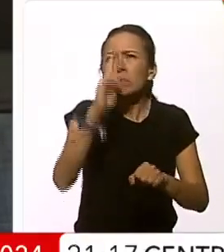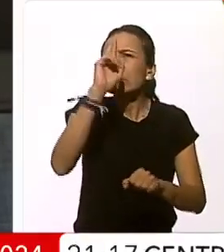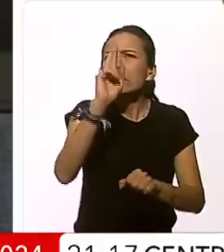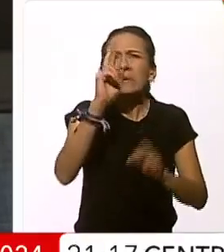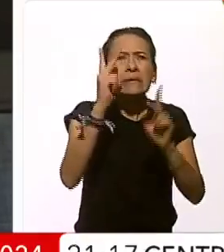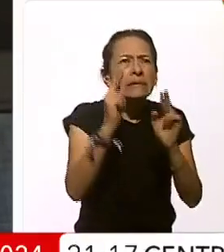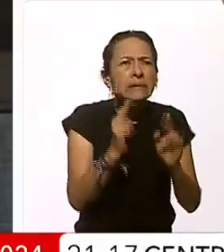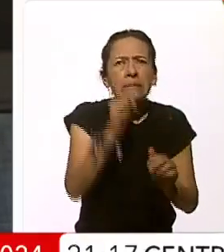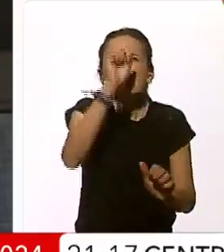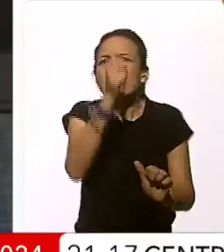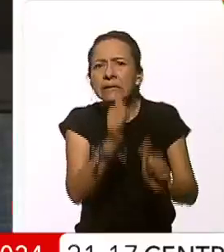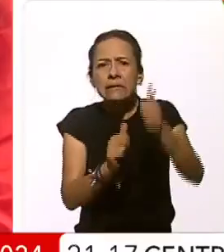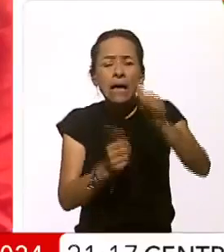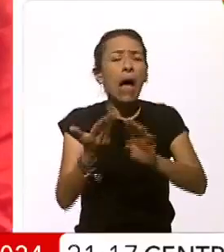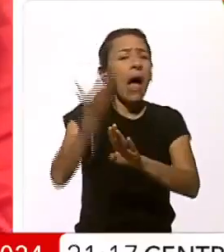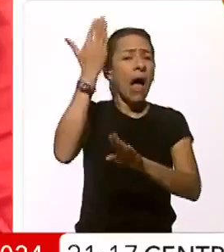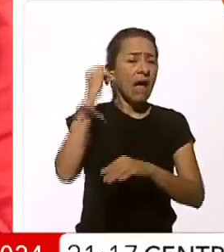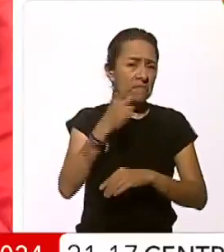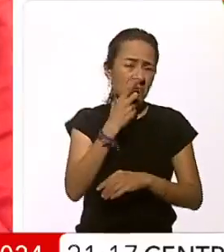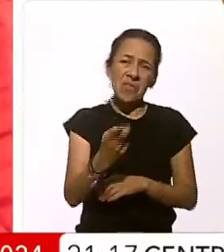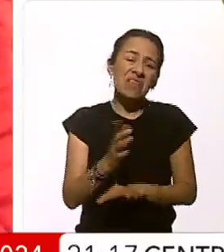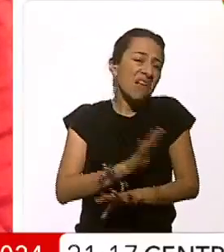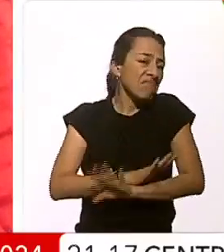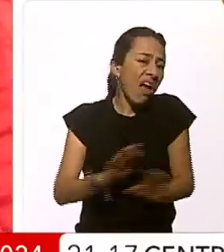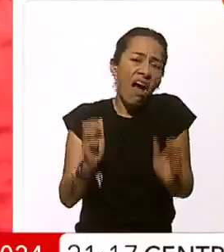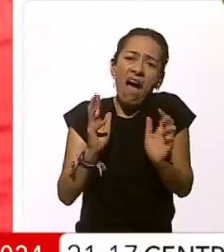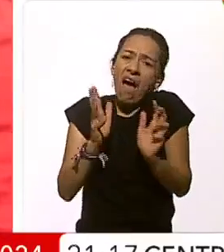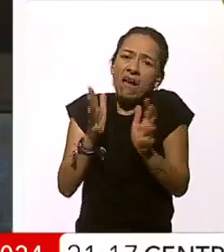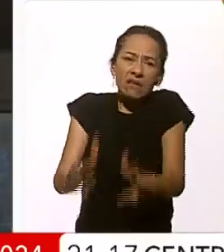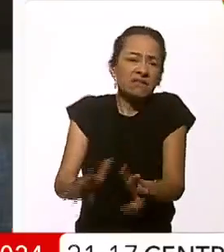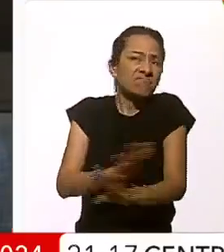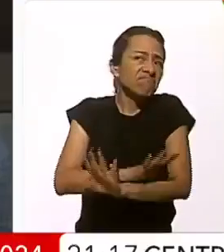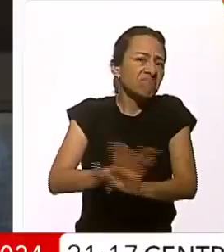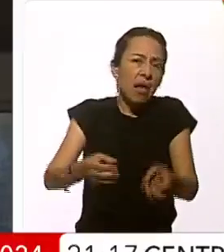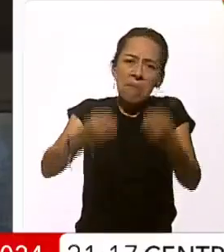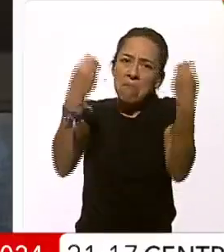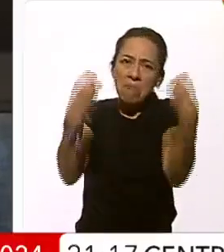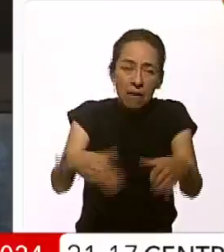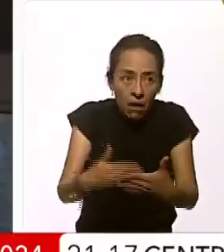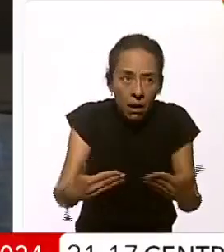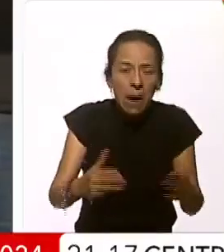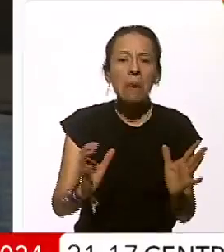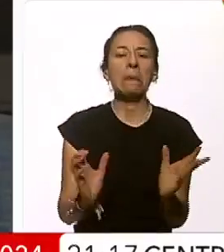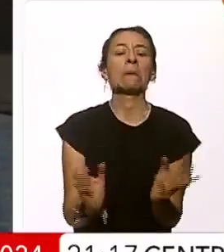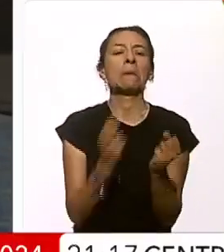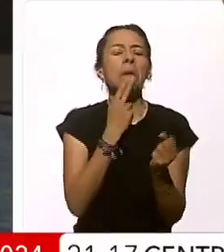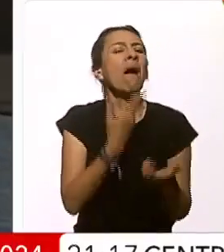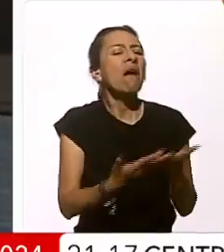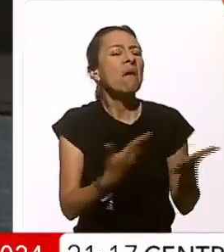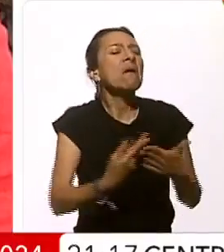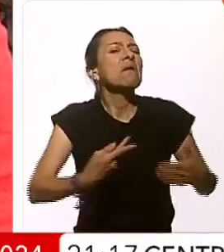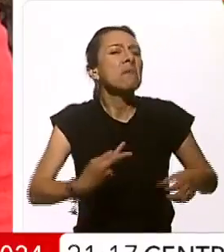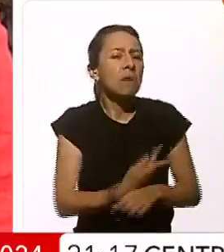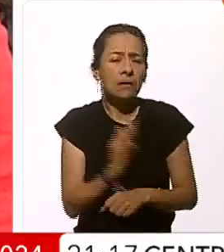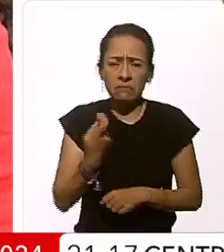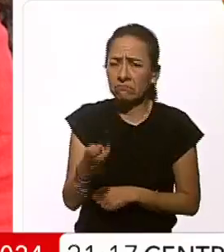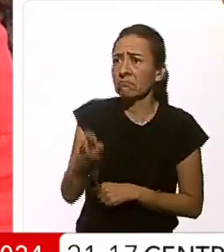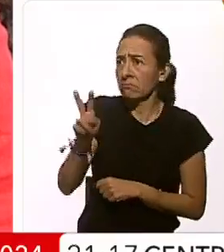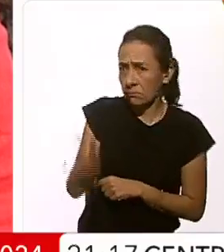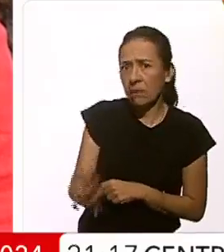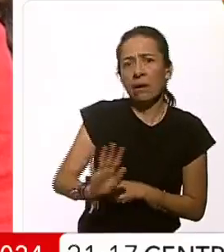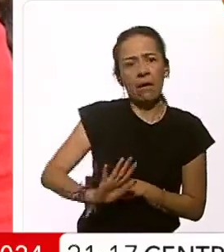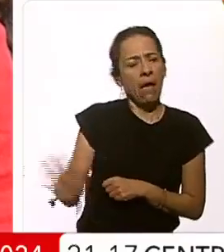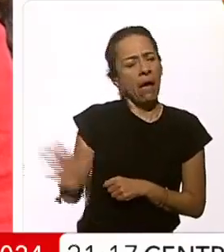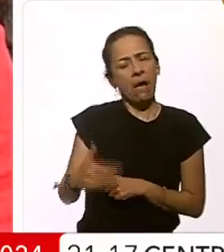que no iba a haber forma de recuperar. Así es. ¿Qué cosecha tenemos en este tema? Pues tenemos una muy fértil y es